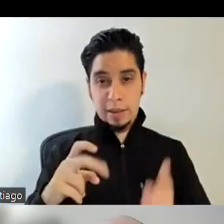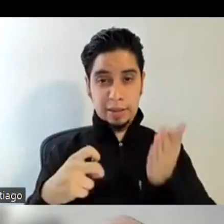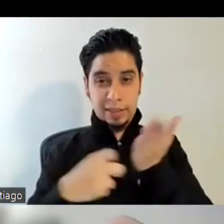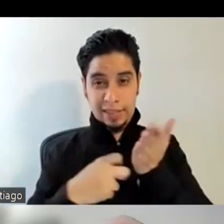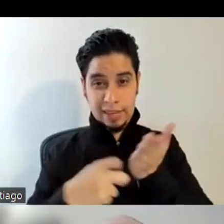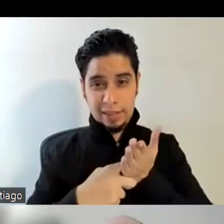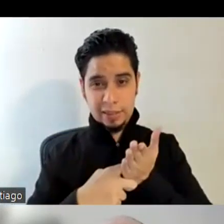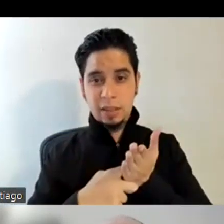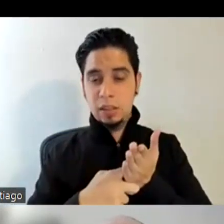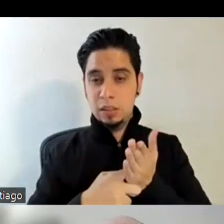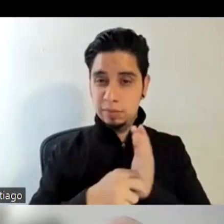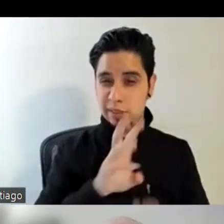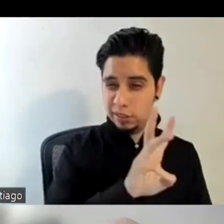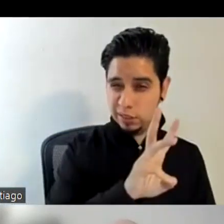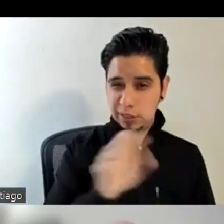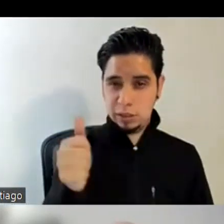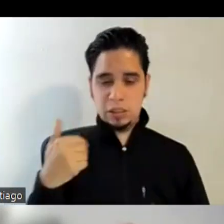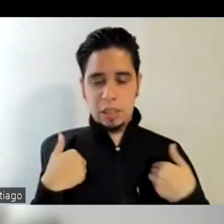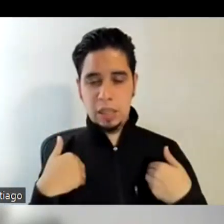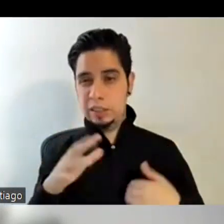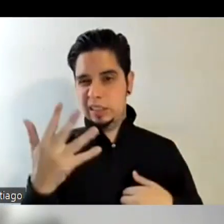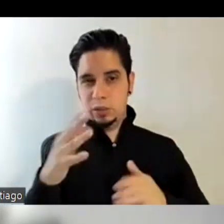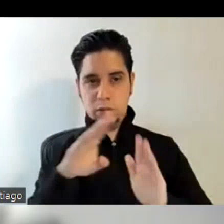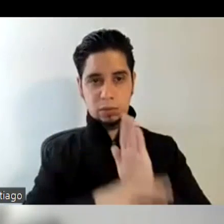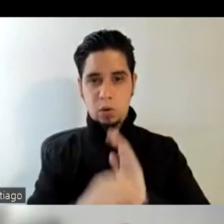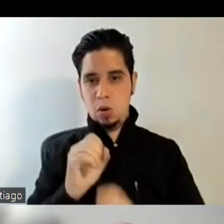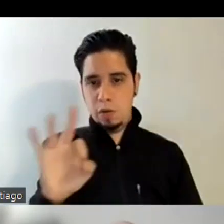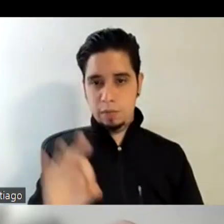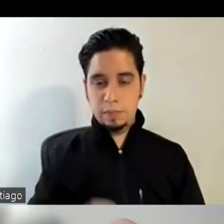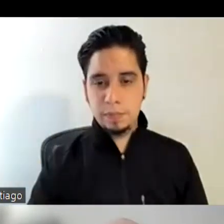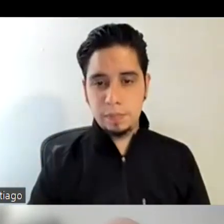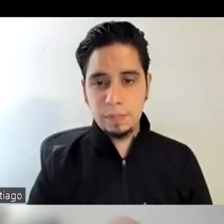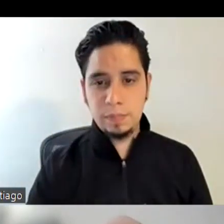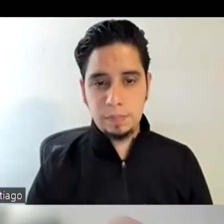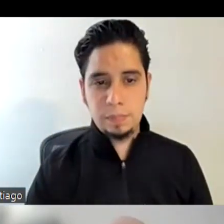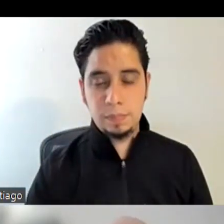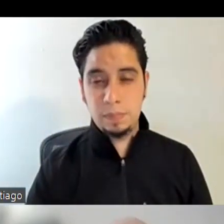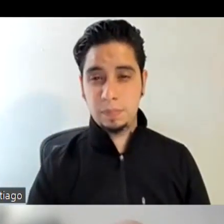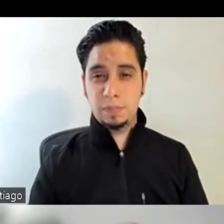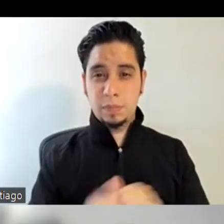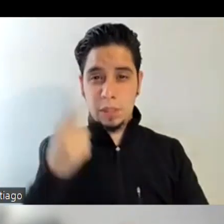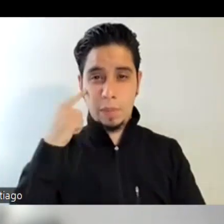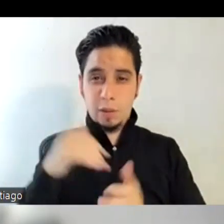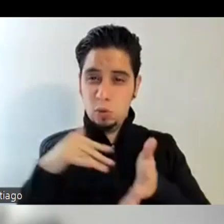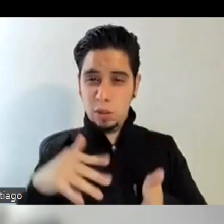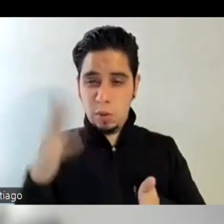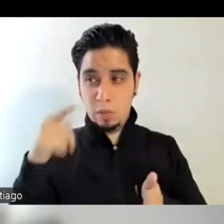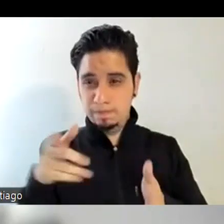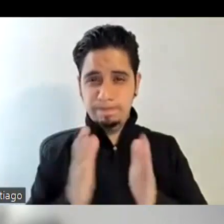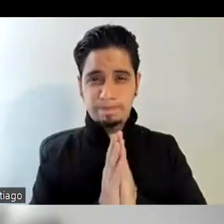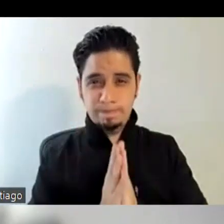el 6 y el 10 de marzo, tiene $5 de descuento. Especialmente para estudiantes, porque me lo han pedido mucho. Ok. Y